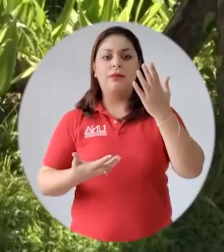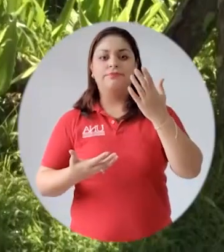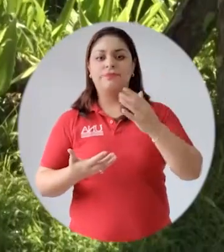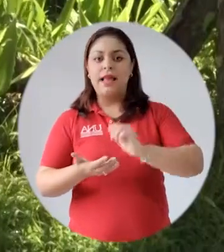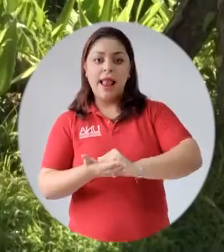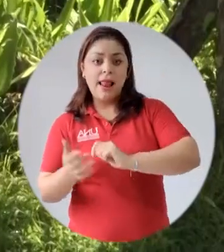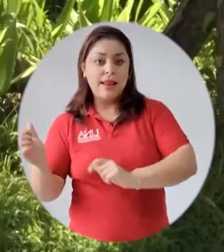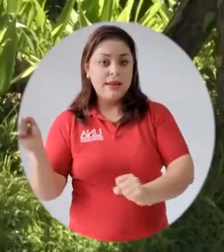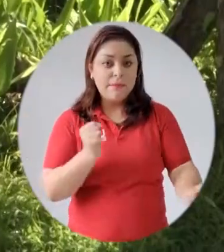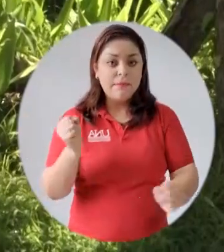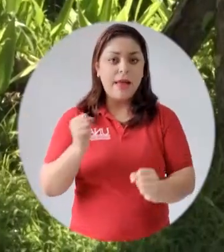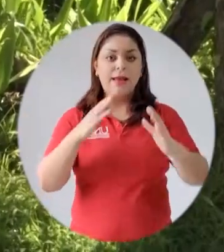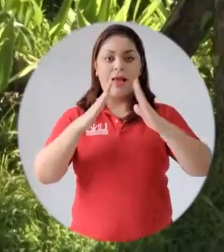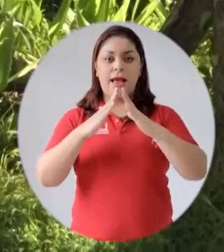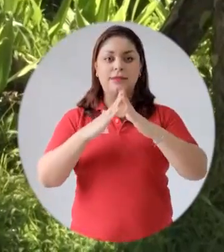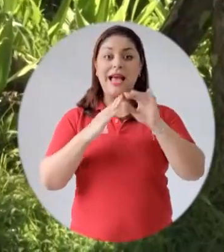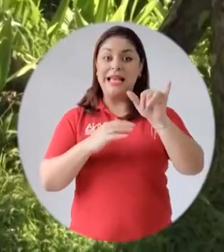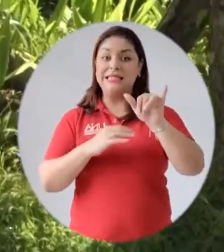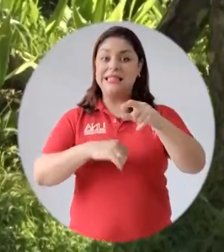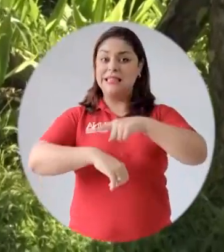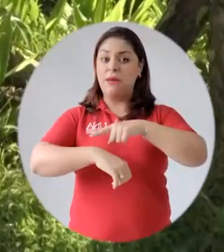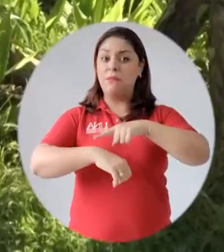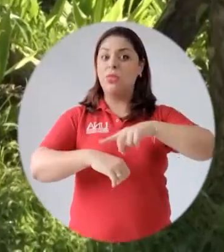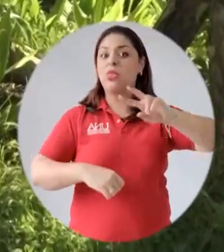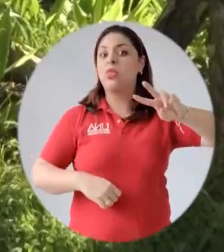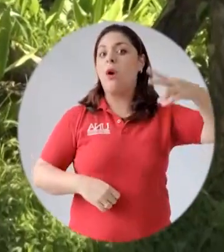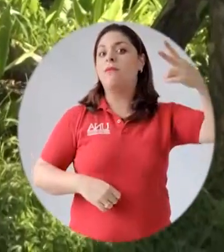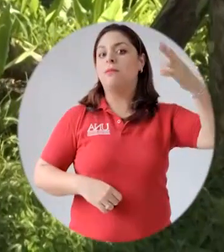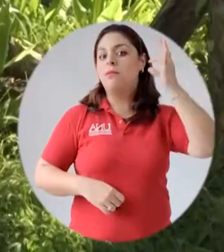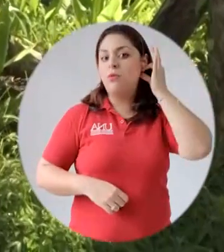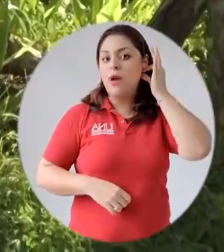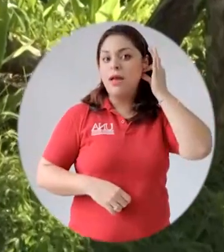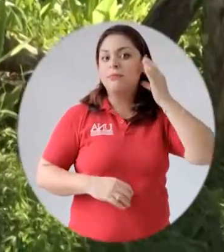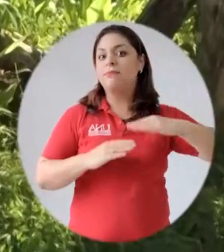no remunerado. Entonces, las cargas de trabajo que a veces solemos